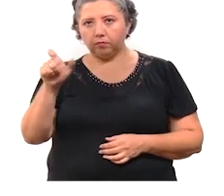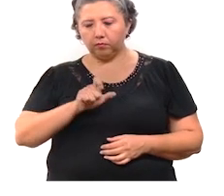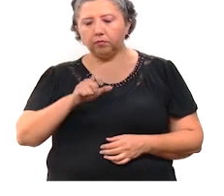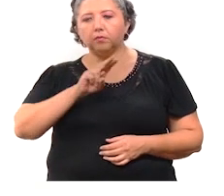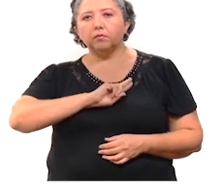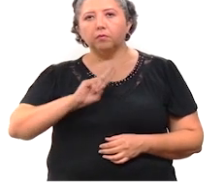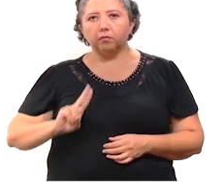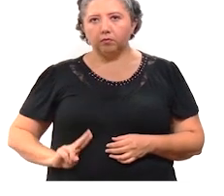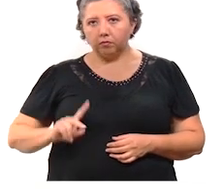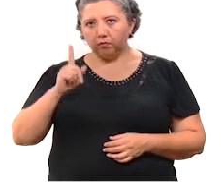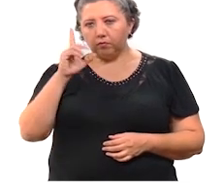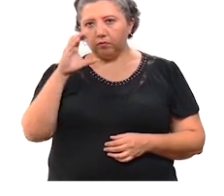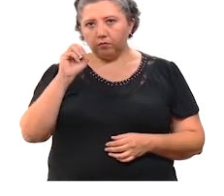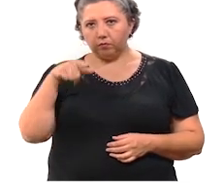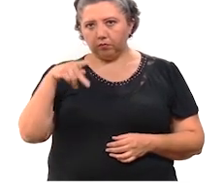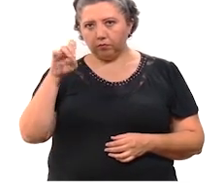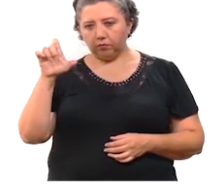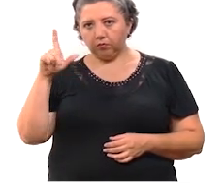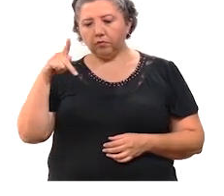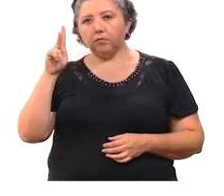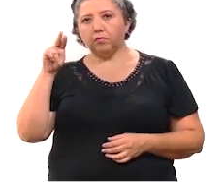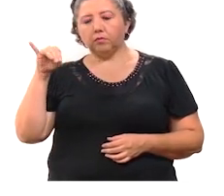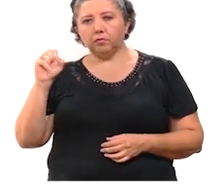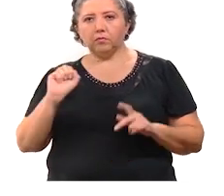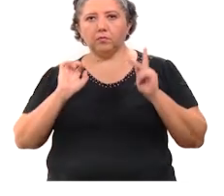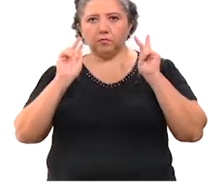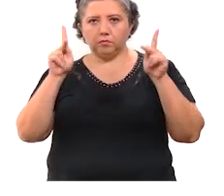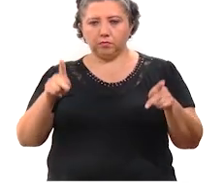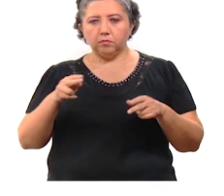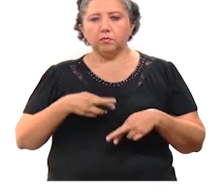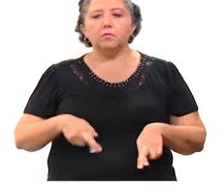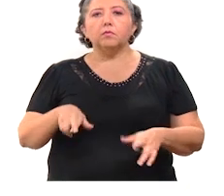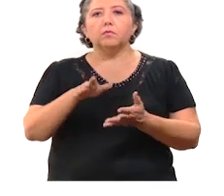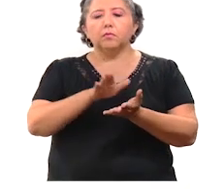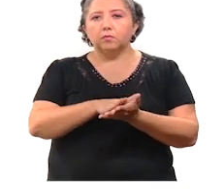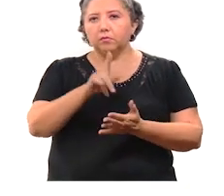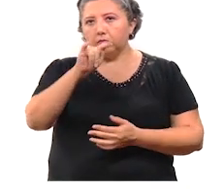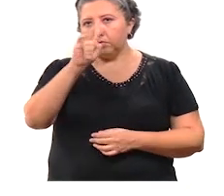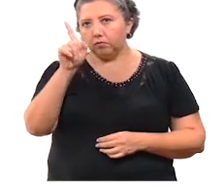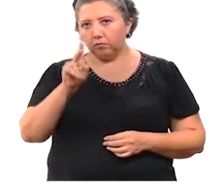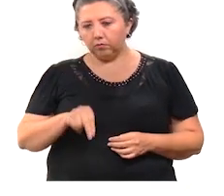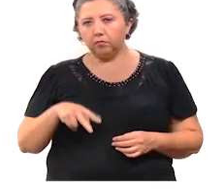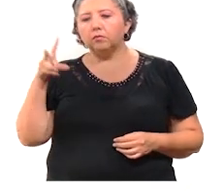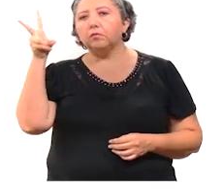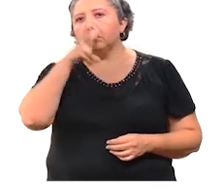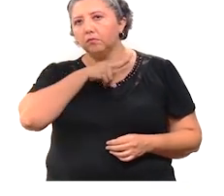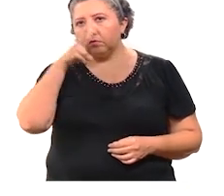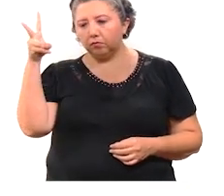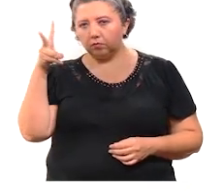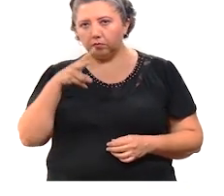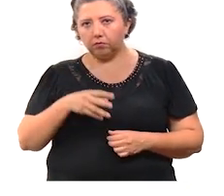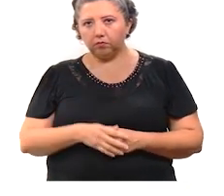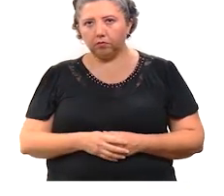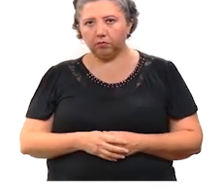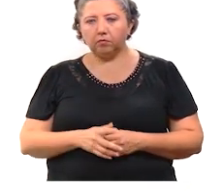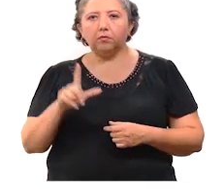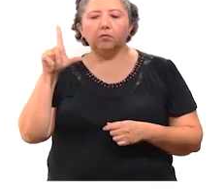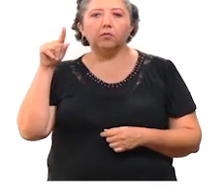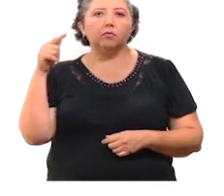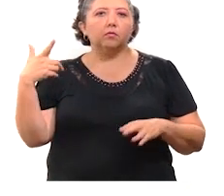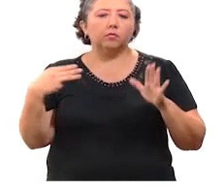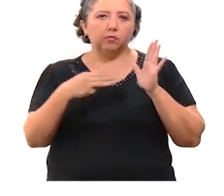y Humán, 1 en Concal, Canacín, Progreso, Río Lagartos, Tizimín, Valladolid. De los